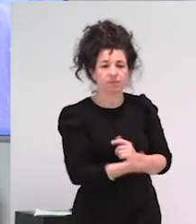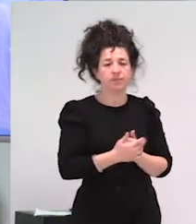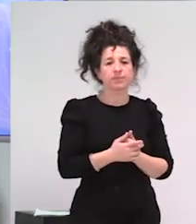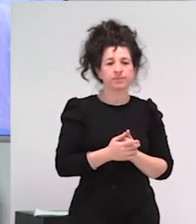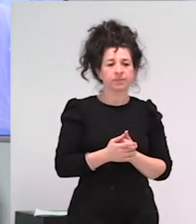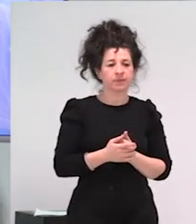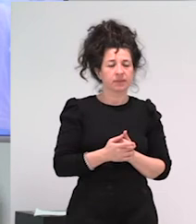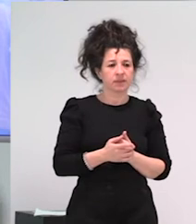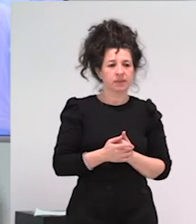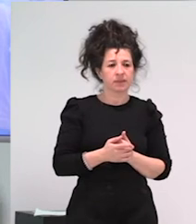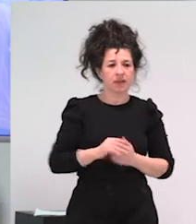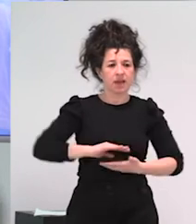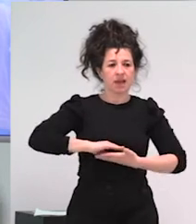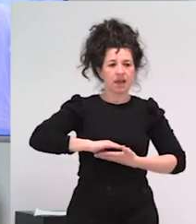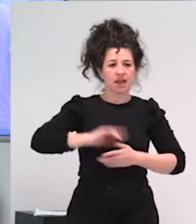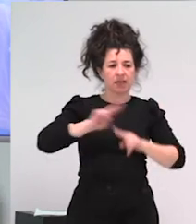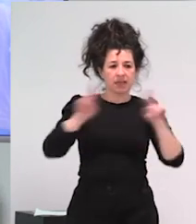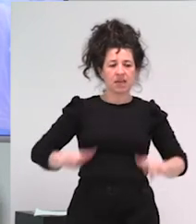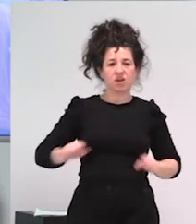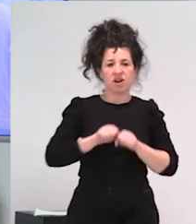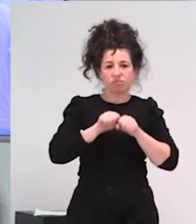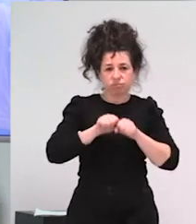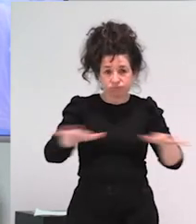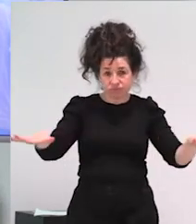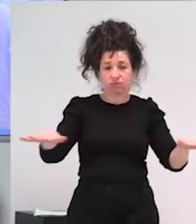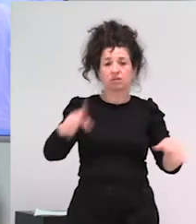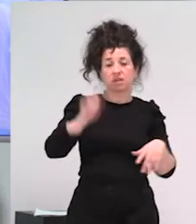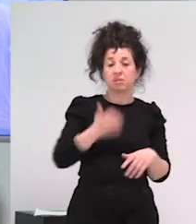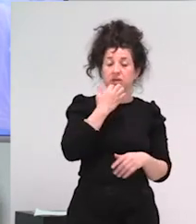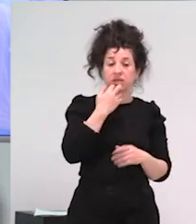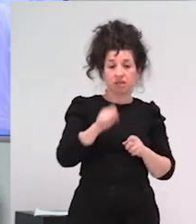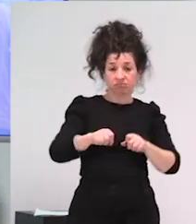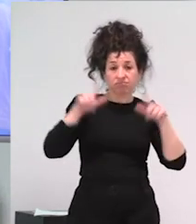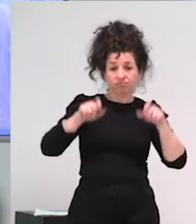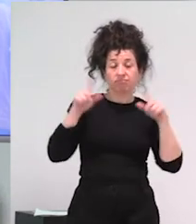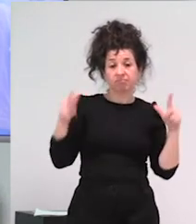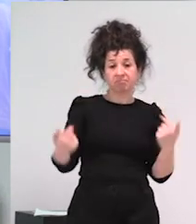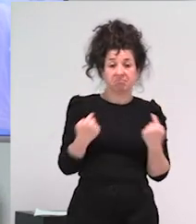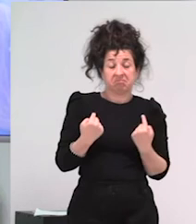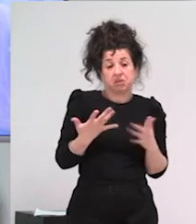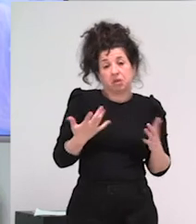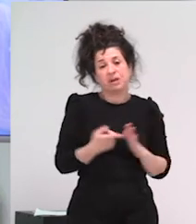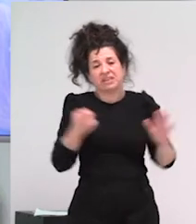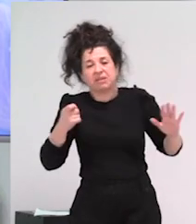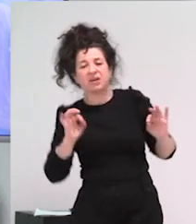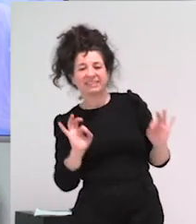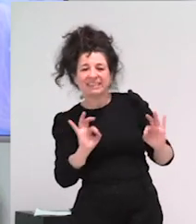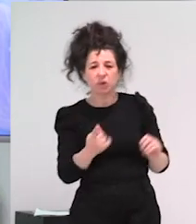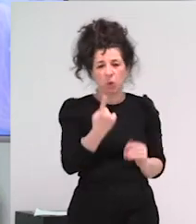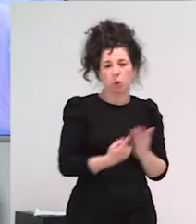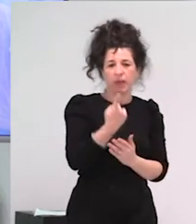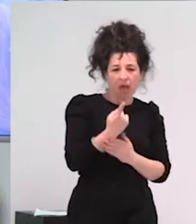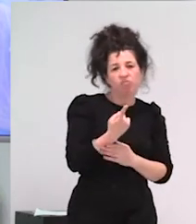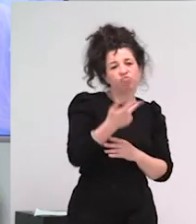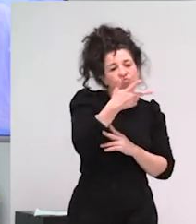también esta capacidad de interpretar a los medios, porque si solo sales tú, pues eres una excepción, muy bien, te cubrieron un día,